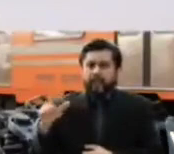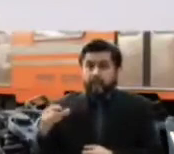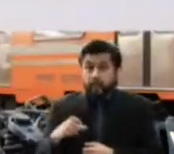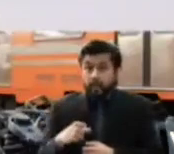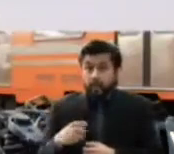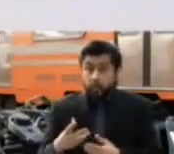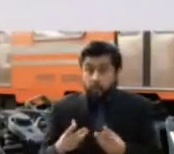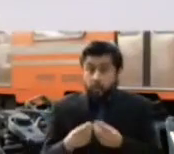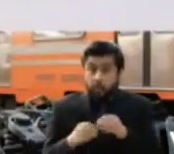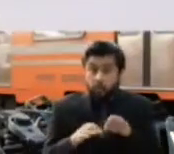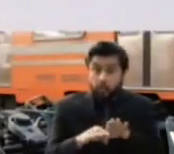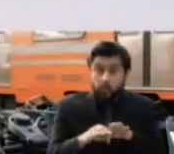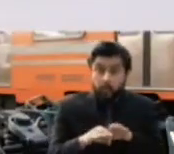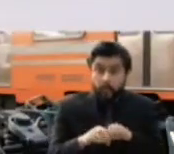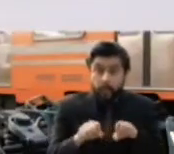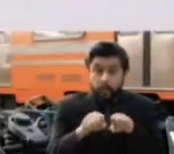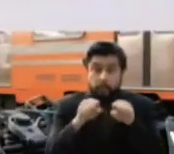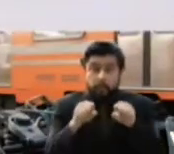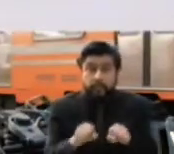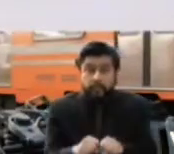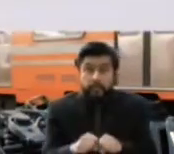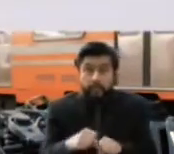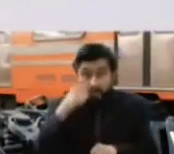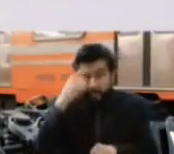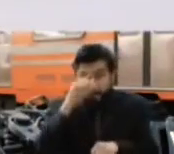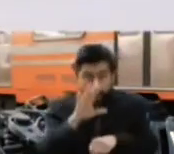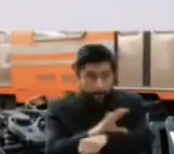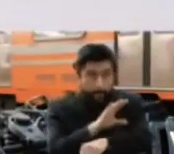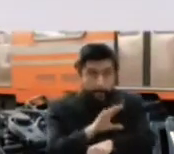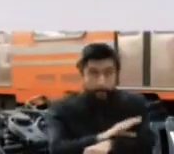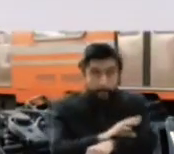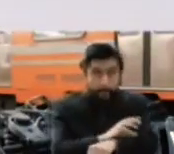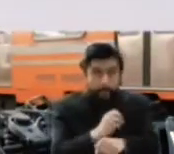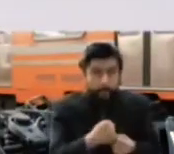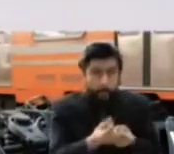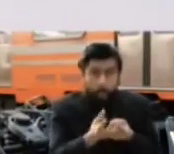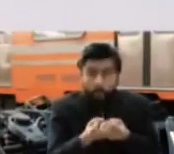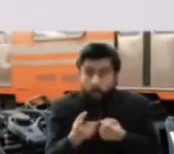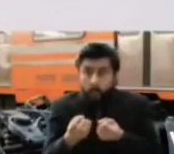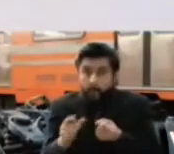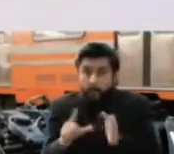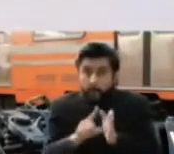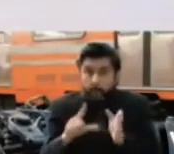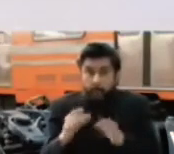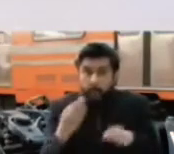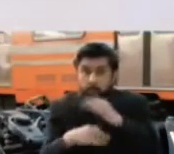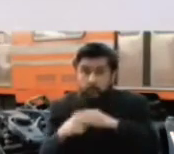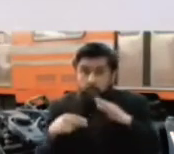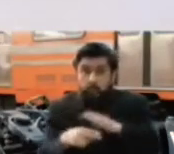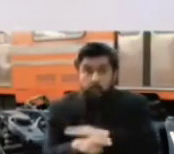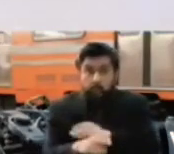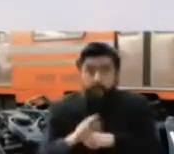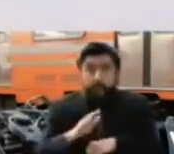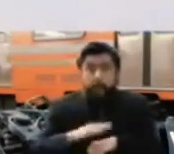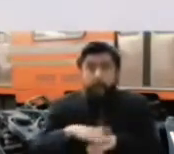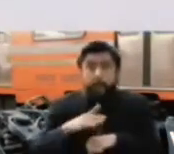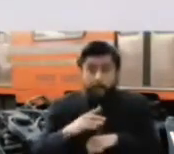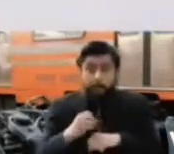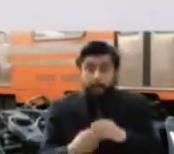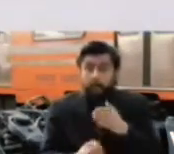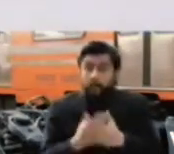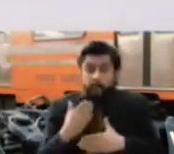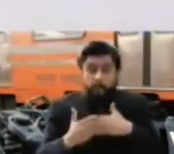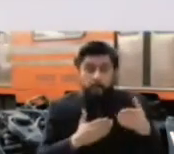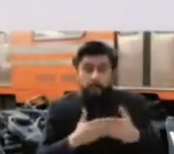un sistema de suministro, transmisión, distribución de energía eléctrica para el metro de la Ciudad de México mucho más moderno y en